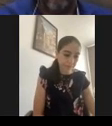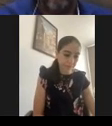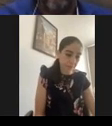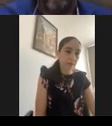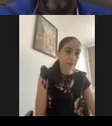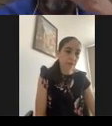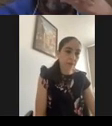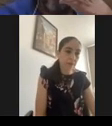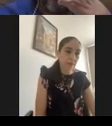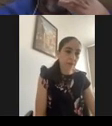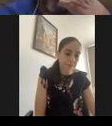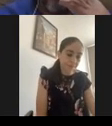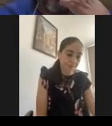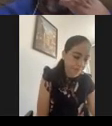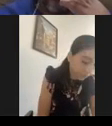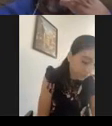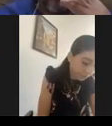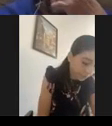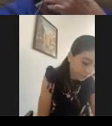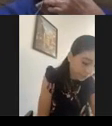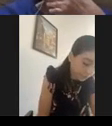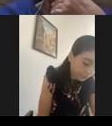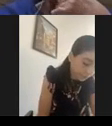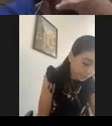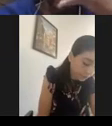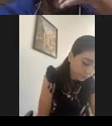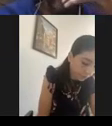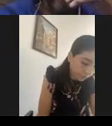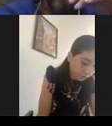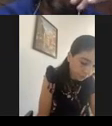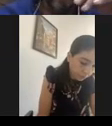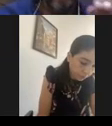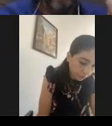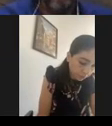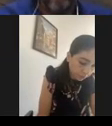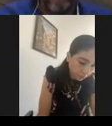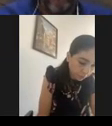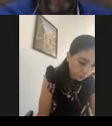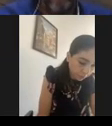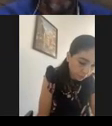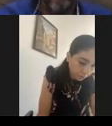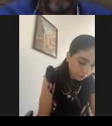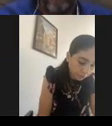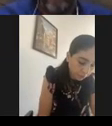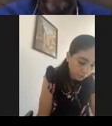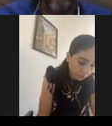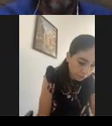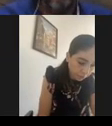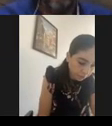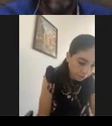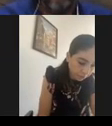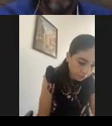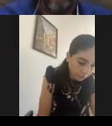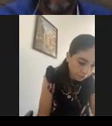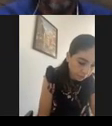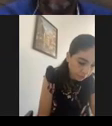su destrucción. Por ejemplo, el hecho de no tener una valla de contención, una valla separadora, no